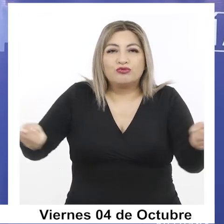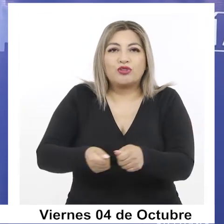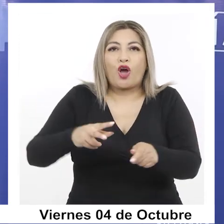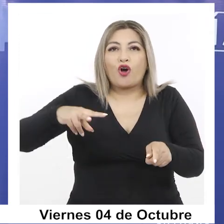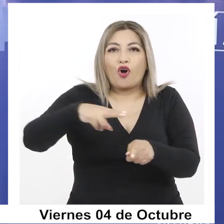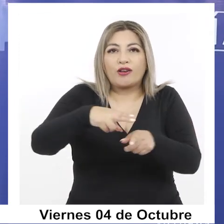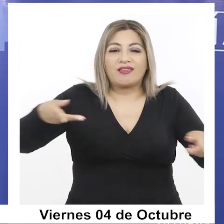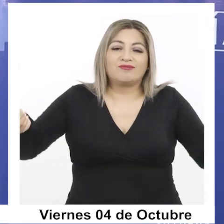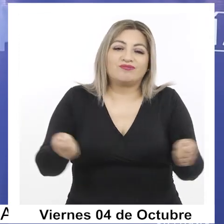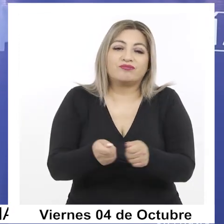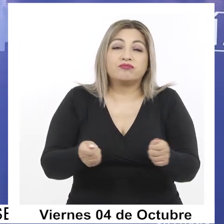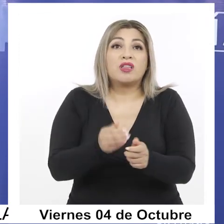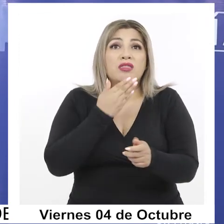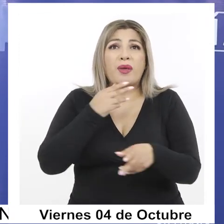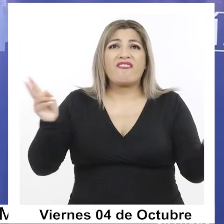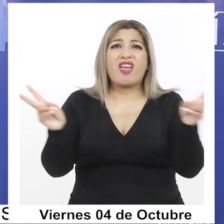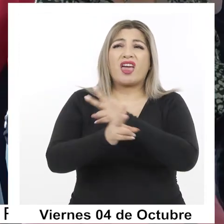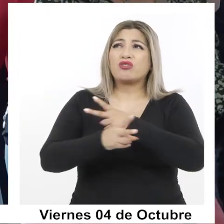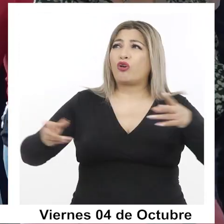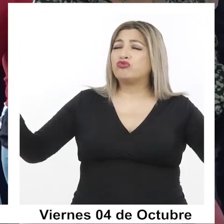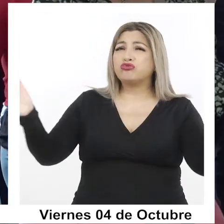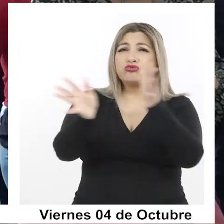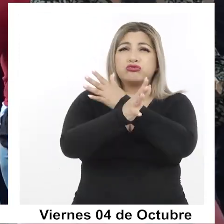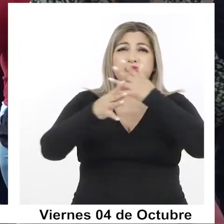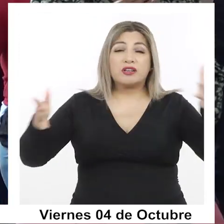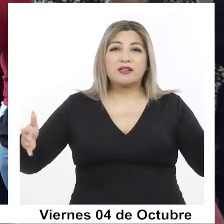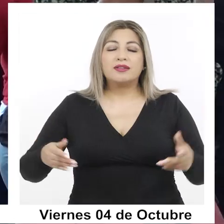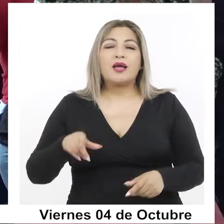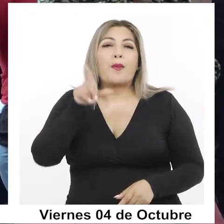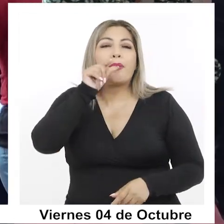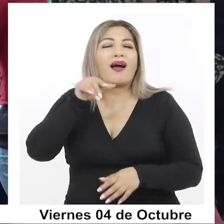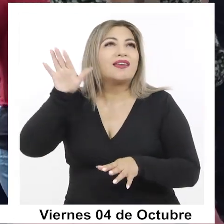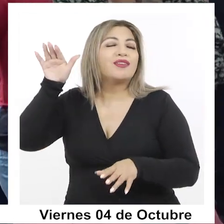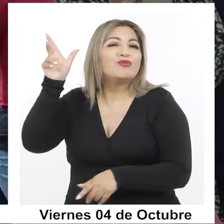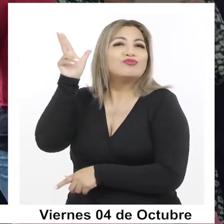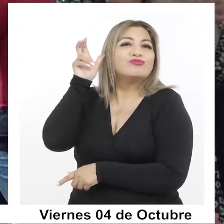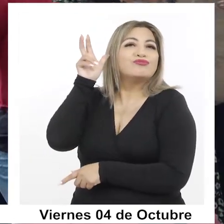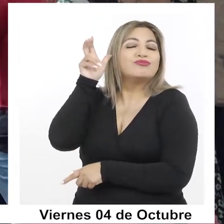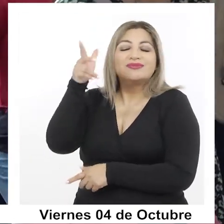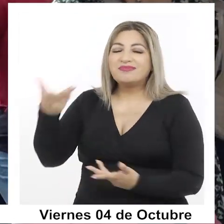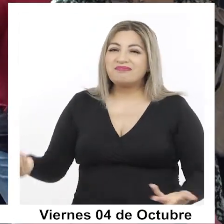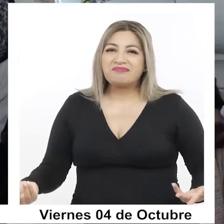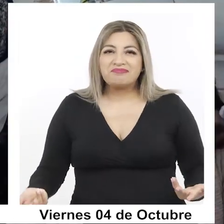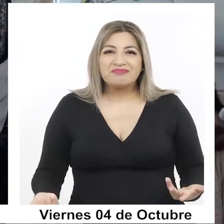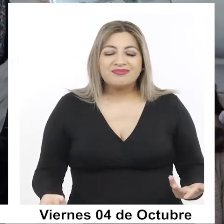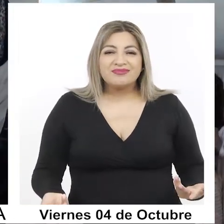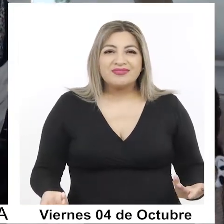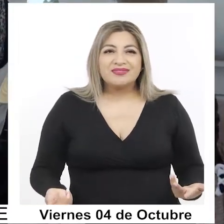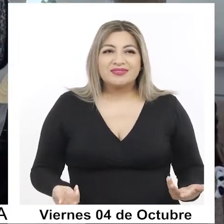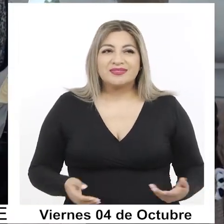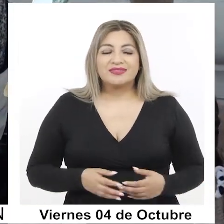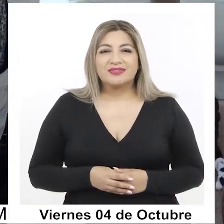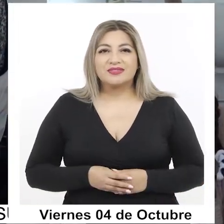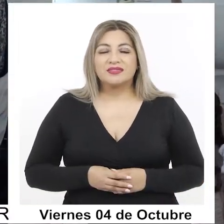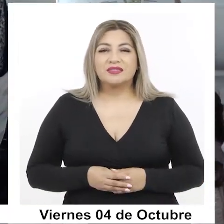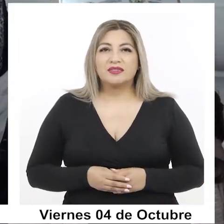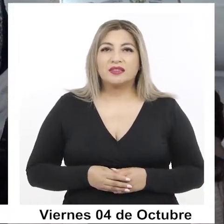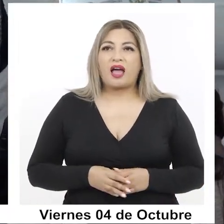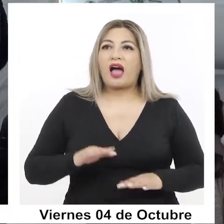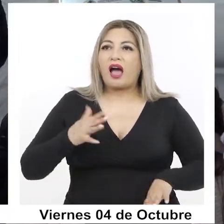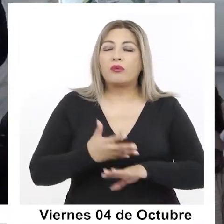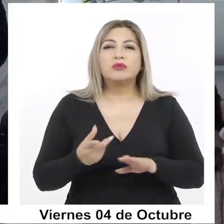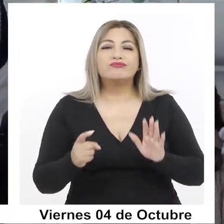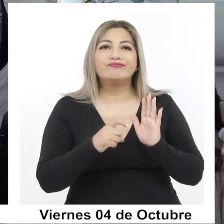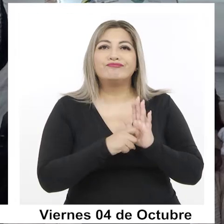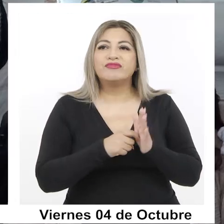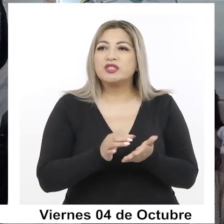están en el viento, por ejemplo, que es muy característico, los pajaritos, es que cuando estamos en una temporada